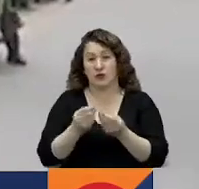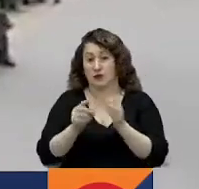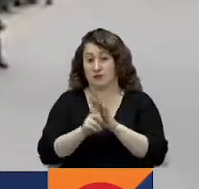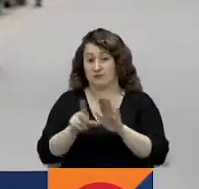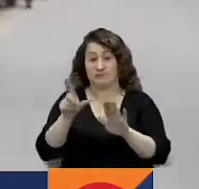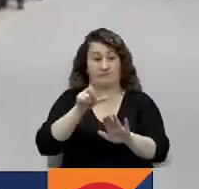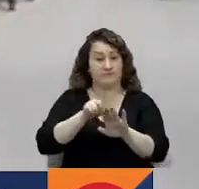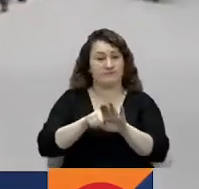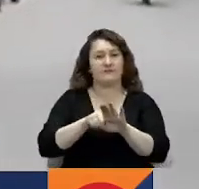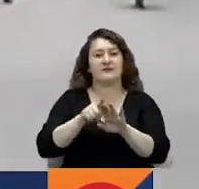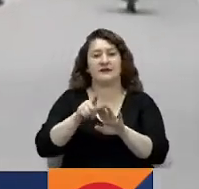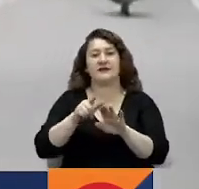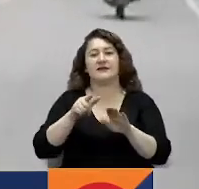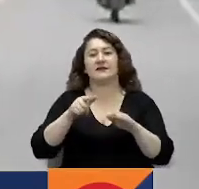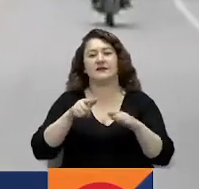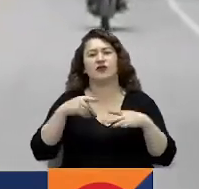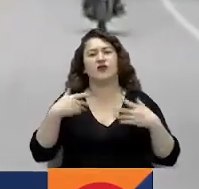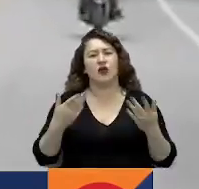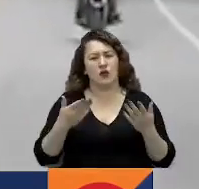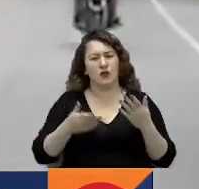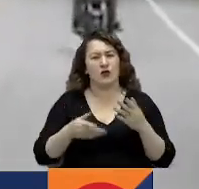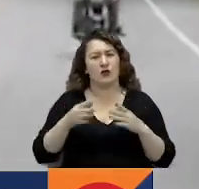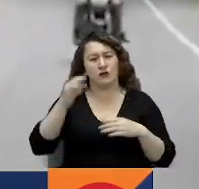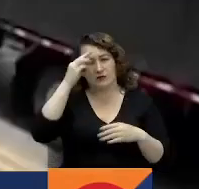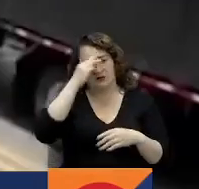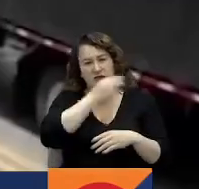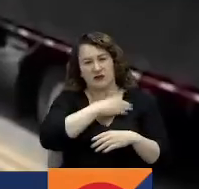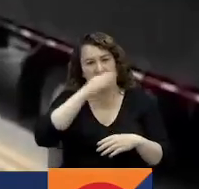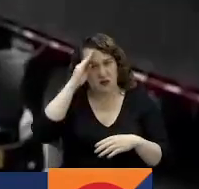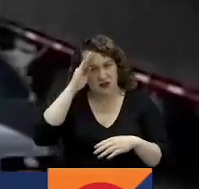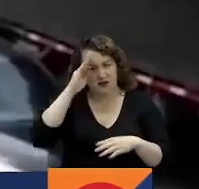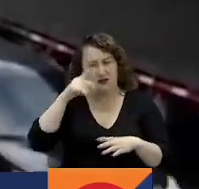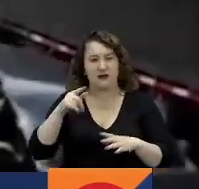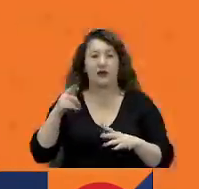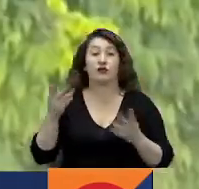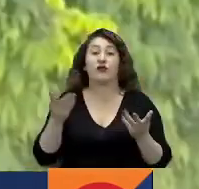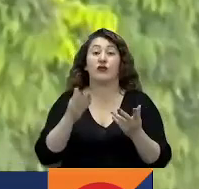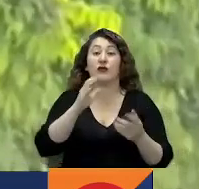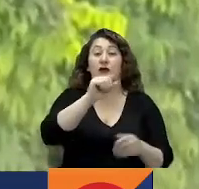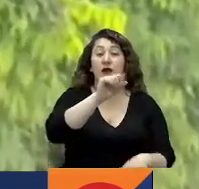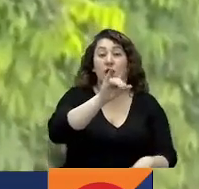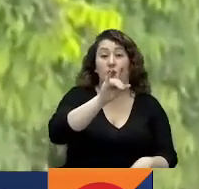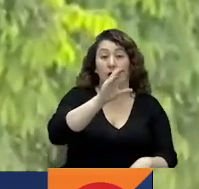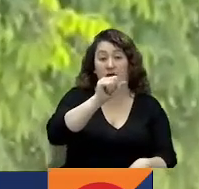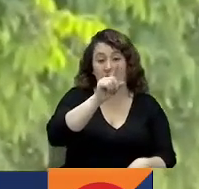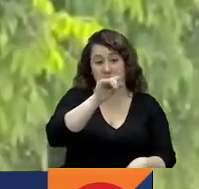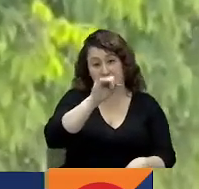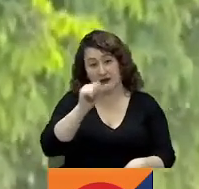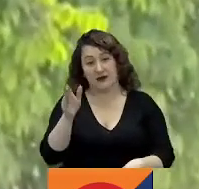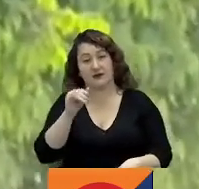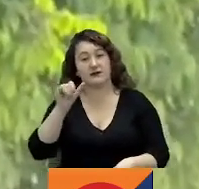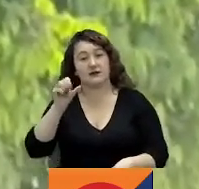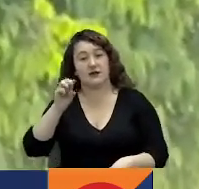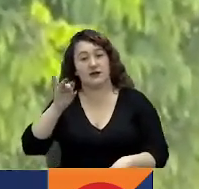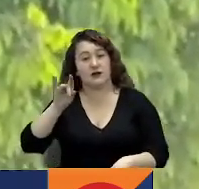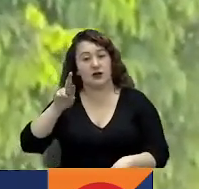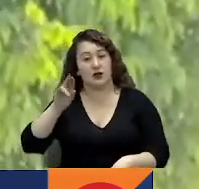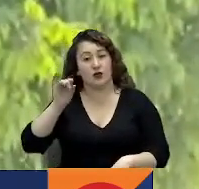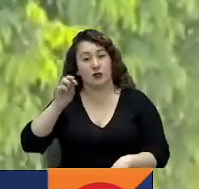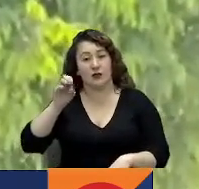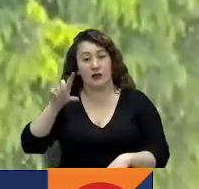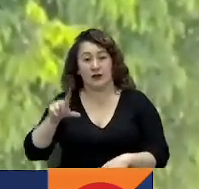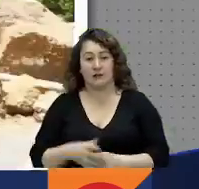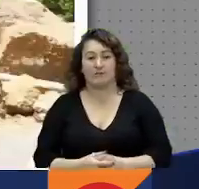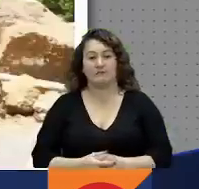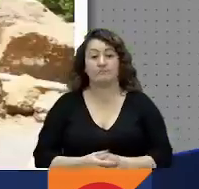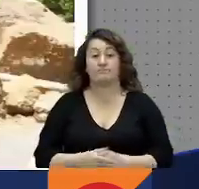Las caravanas se siguen dando de manera continua de Yarumal a Caucasia y de Caucasia a Yarumal. En el Tolima continúan los problemas de movilidad